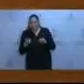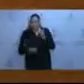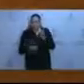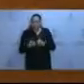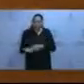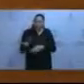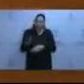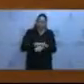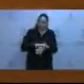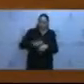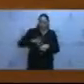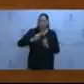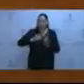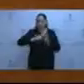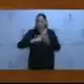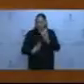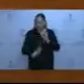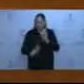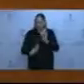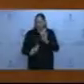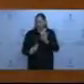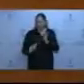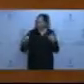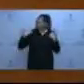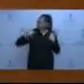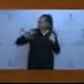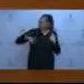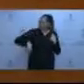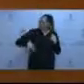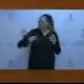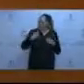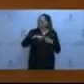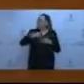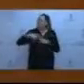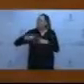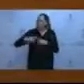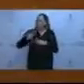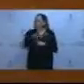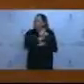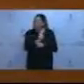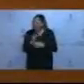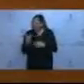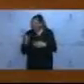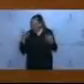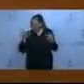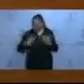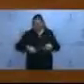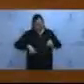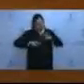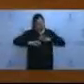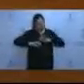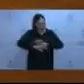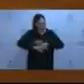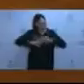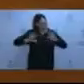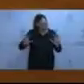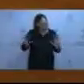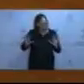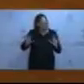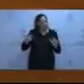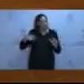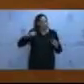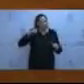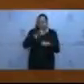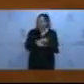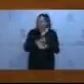de modificaciones legales. Como verá, son muchas las cuestiones que hay sobre la mesa que requieren una respuesta clara y meridiana por su parte. Yo no le voy a engañar,